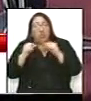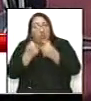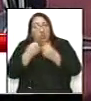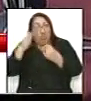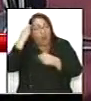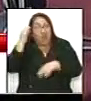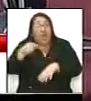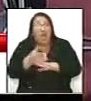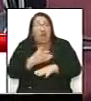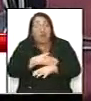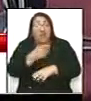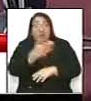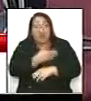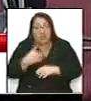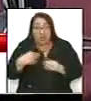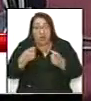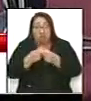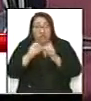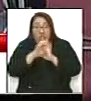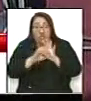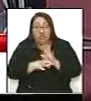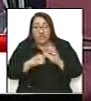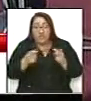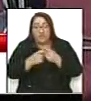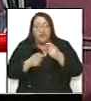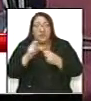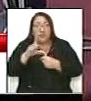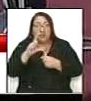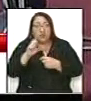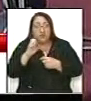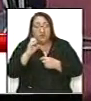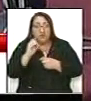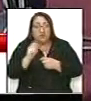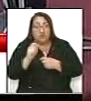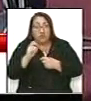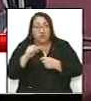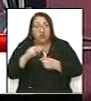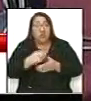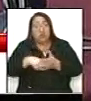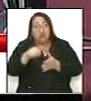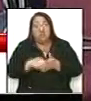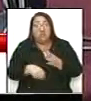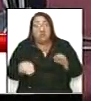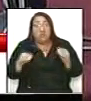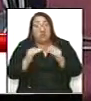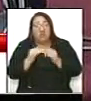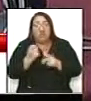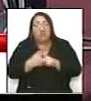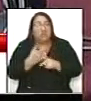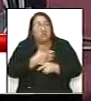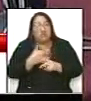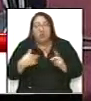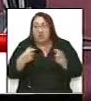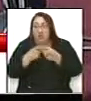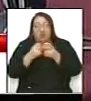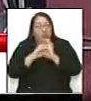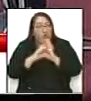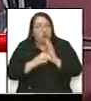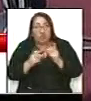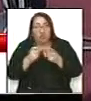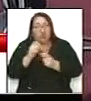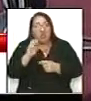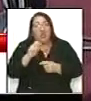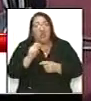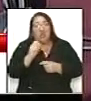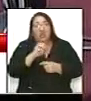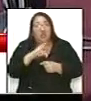En ese momento, la presidenta de la Comisión de Constitución, la congresista letona, firmó simbólicamente, igual que el expresidente de la Comisión de Constitución, el congresista Miguel